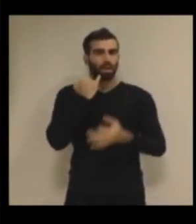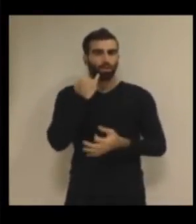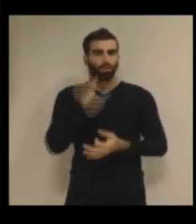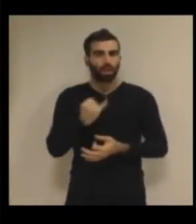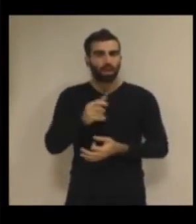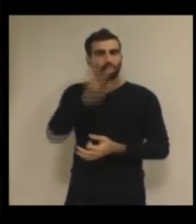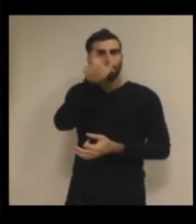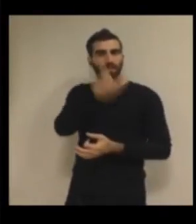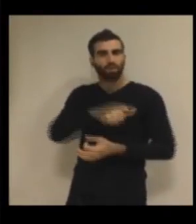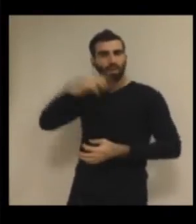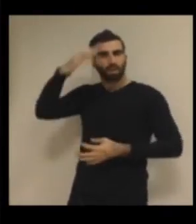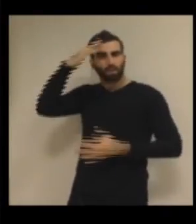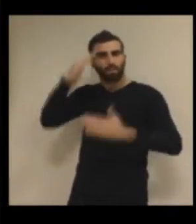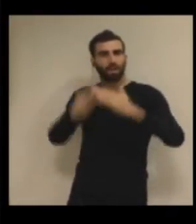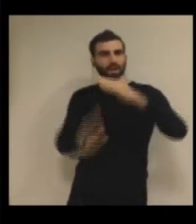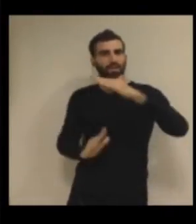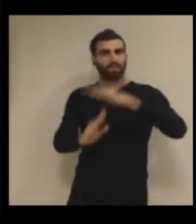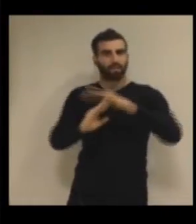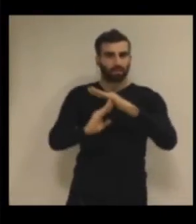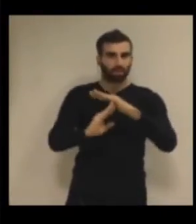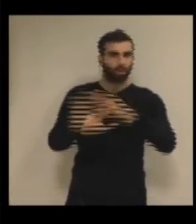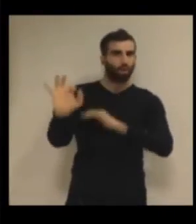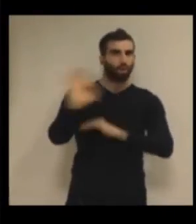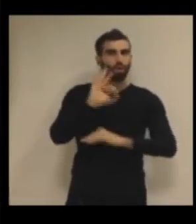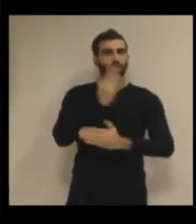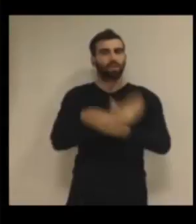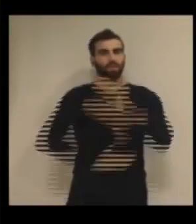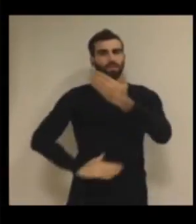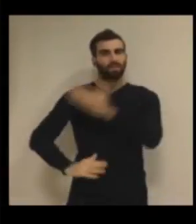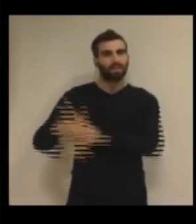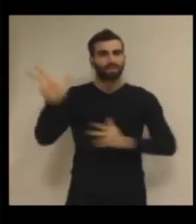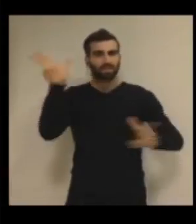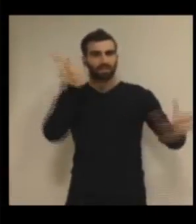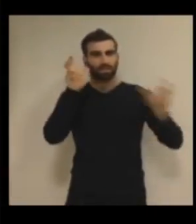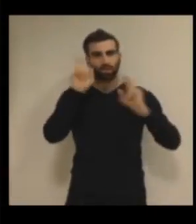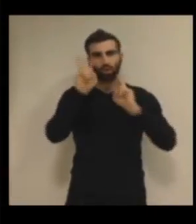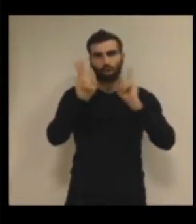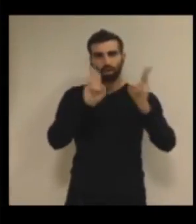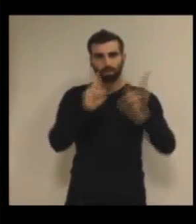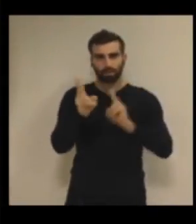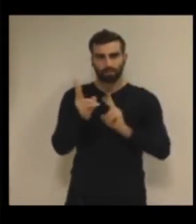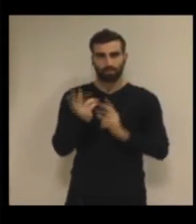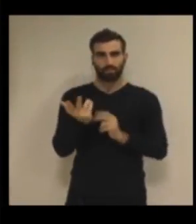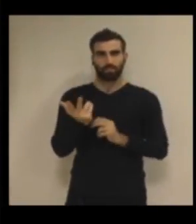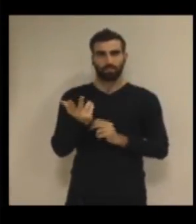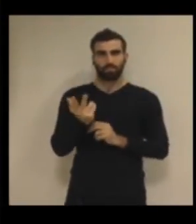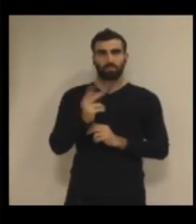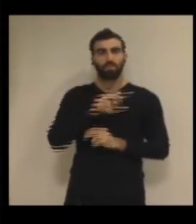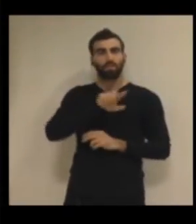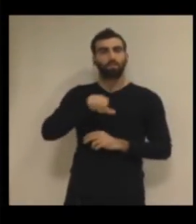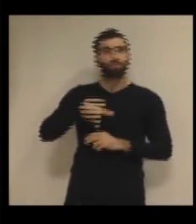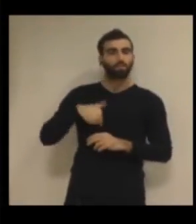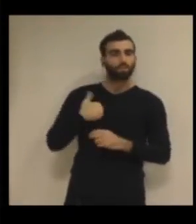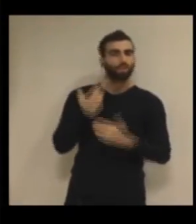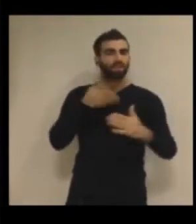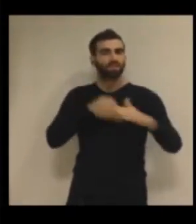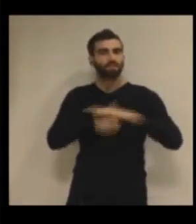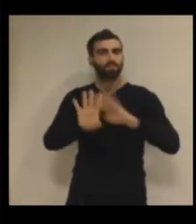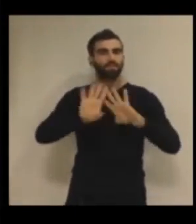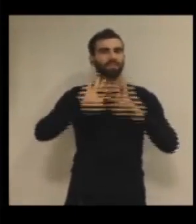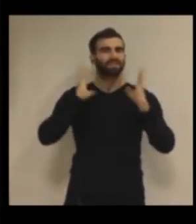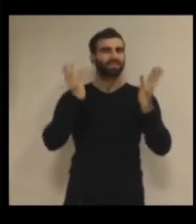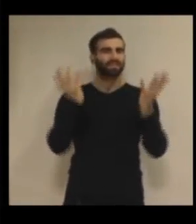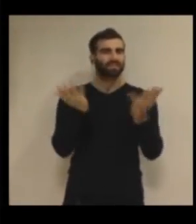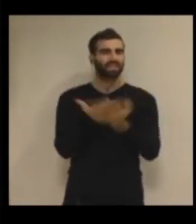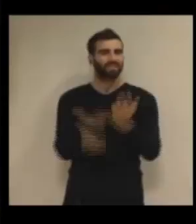personas con discapacidades de tipo sensorial, etcétera, etcétera, ¿no? Pero claro, lograr la accesibilidad universal es muy difícil porque